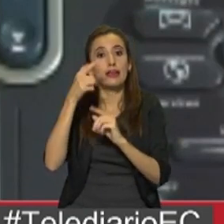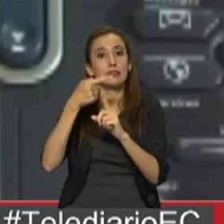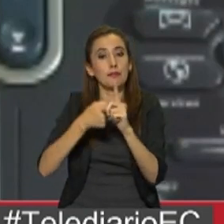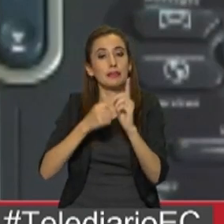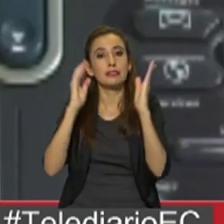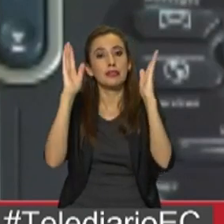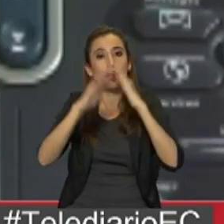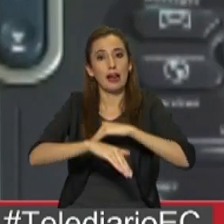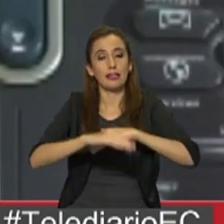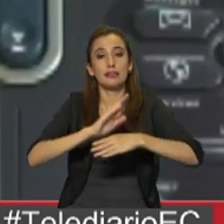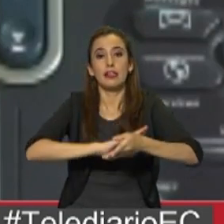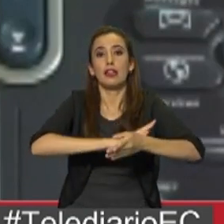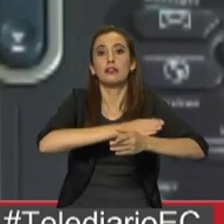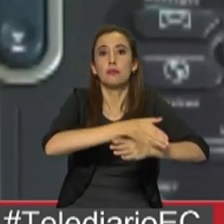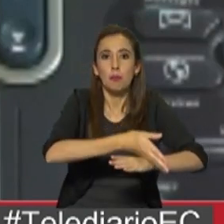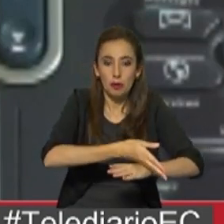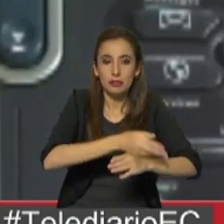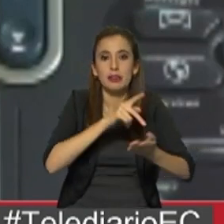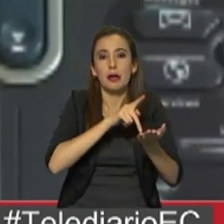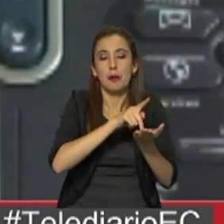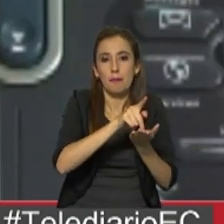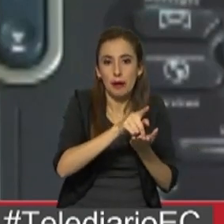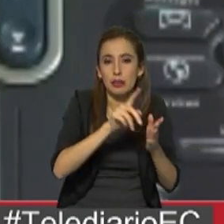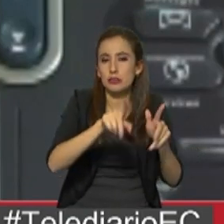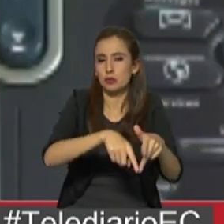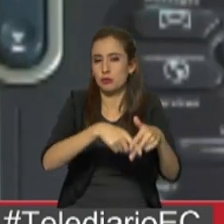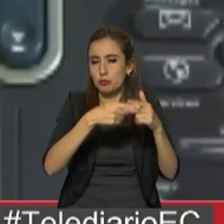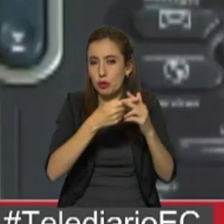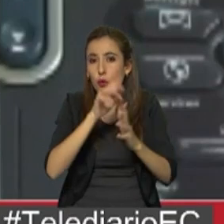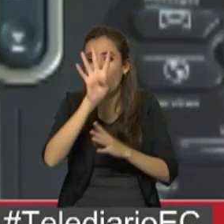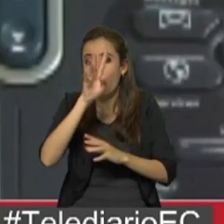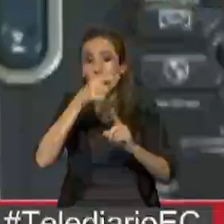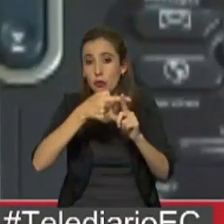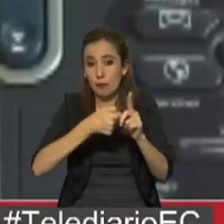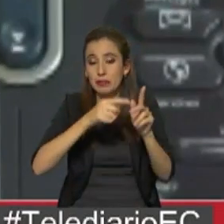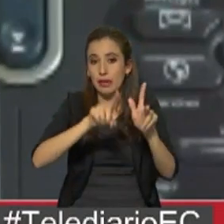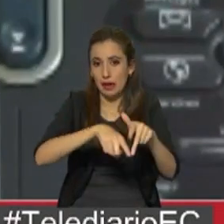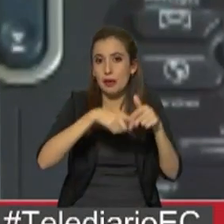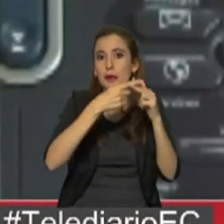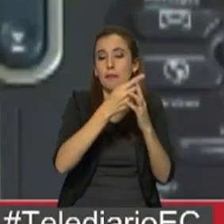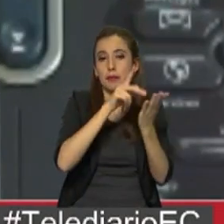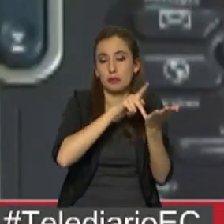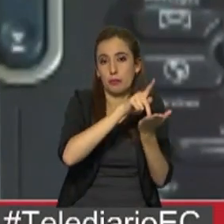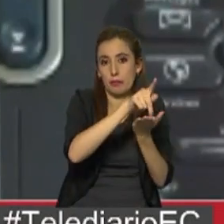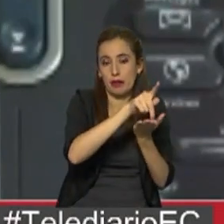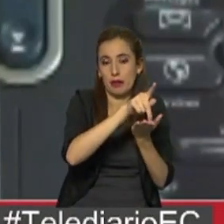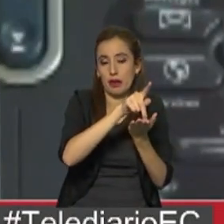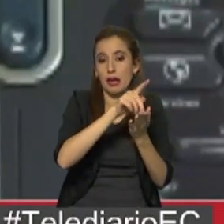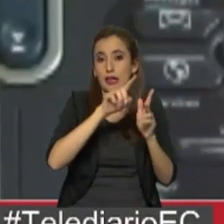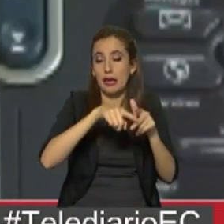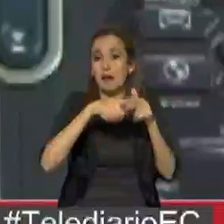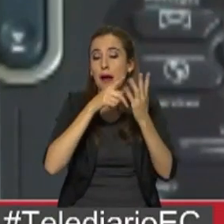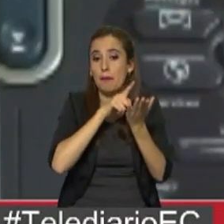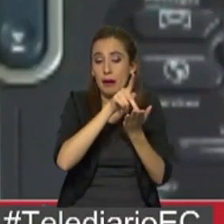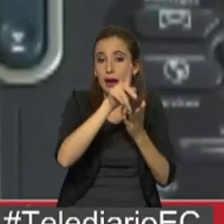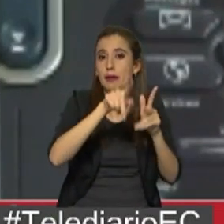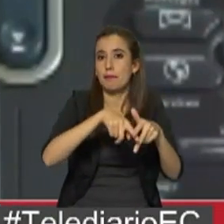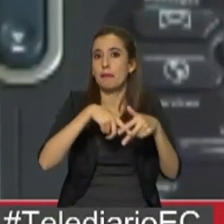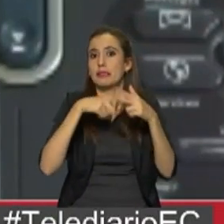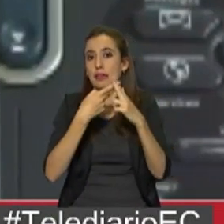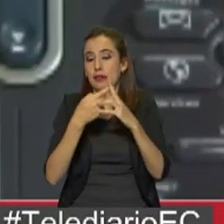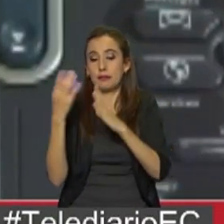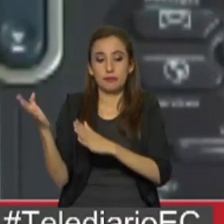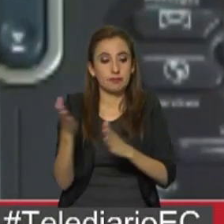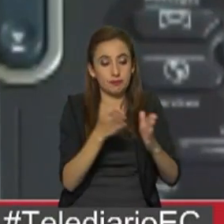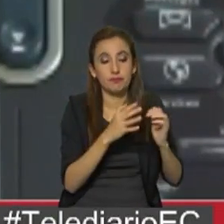capital interés no las pago para empezar a pagar desde el cuarto mes durante los seis meses que me comprometí hoy por hoy y